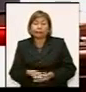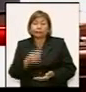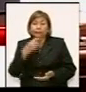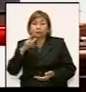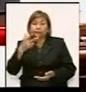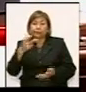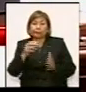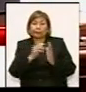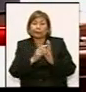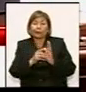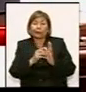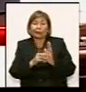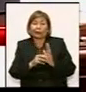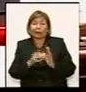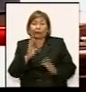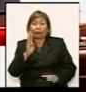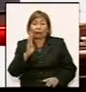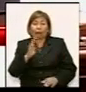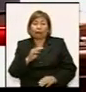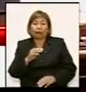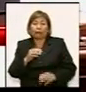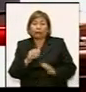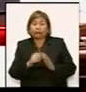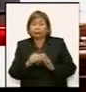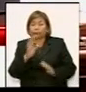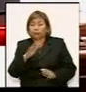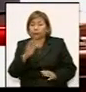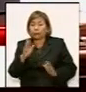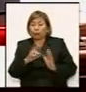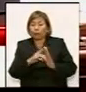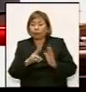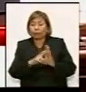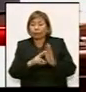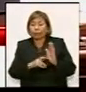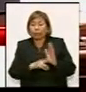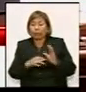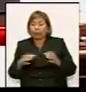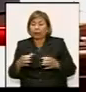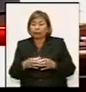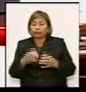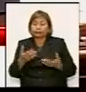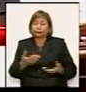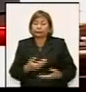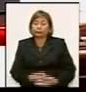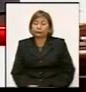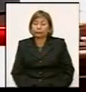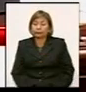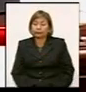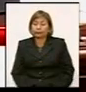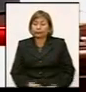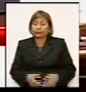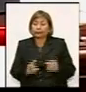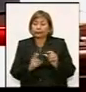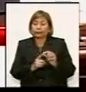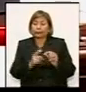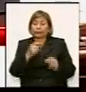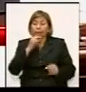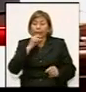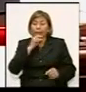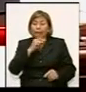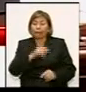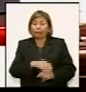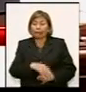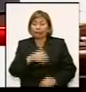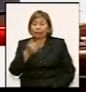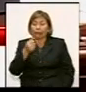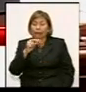tercer párrafo del inciso B del artículo 55 del reglamento del Congreso de la República. Tiene el uso de la palabra la señora congresista